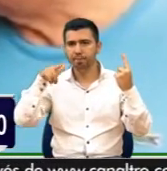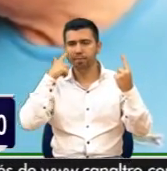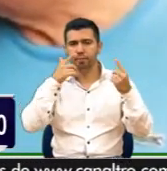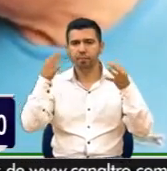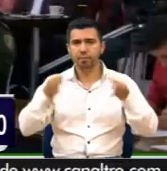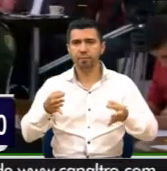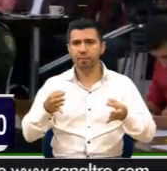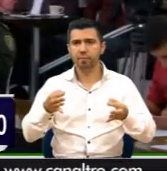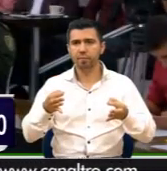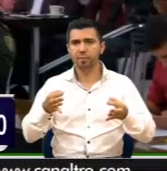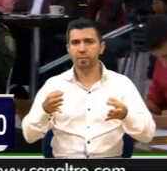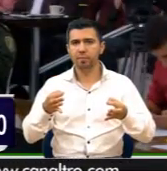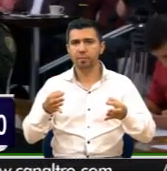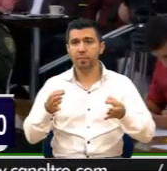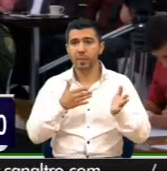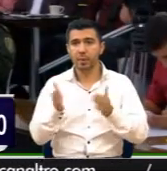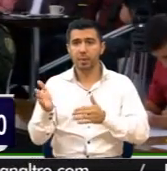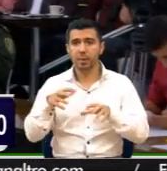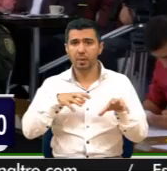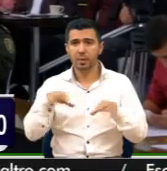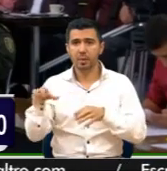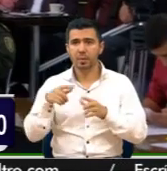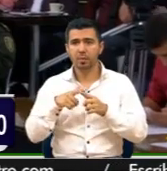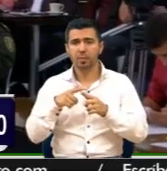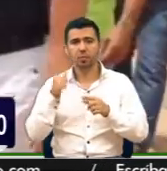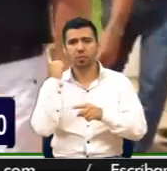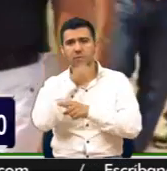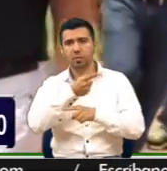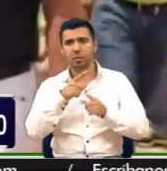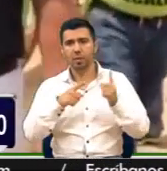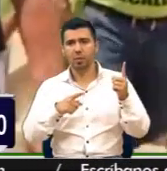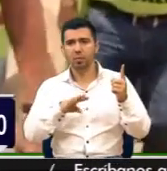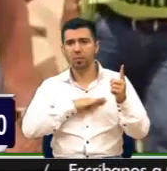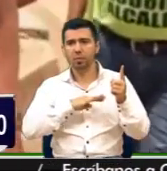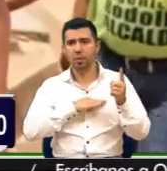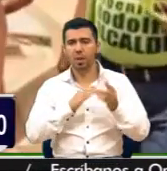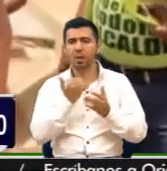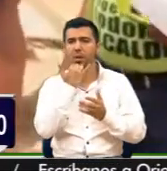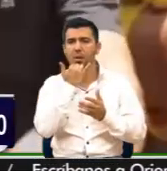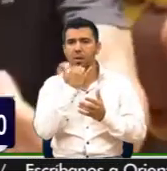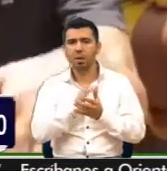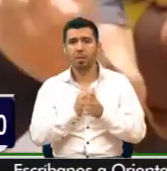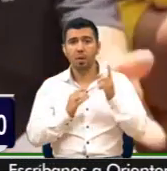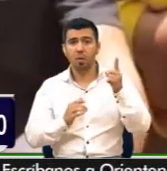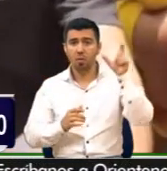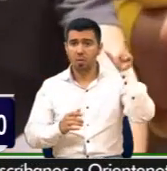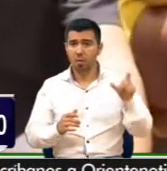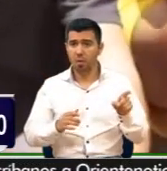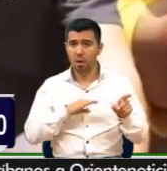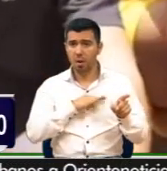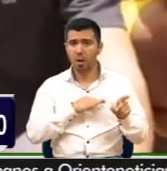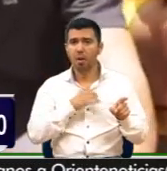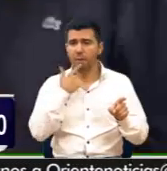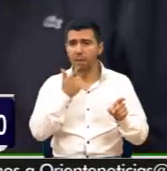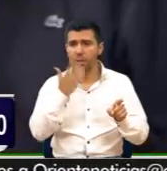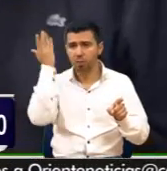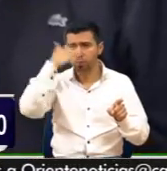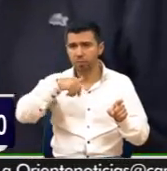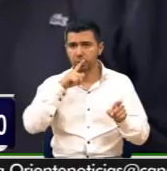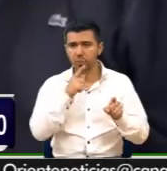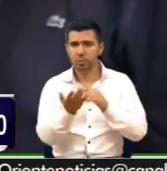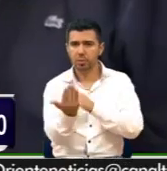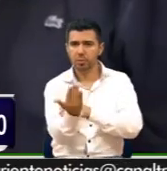Aquí se resalta una denuncia contra el mandatario local, quien al parecer estaría solicitando donaciones a